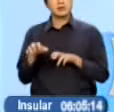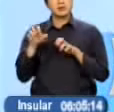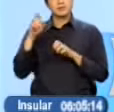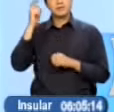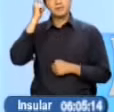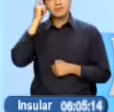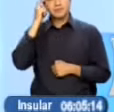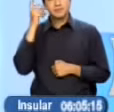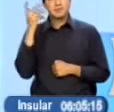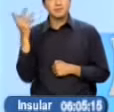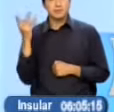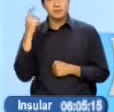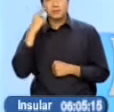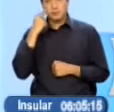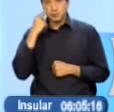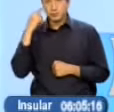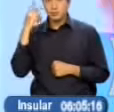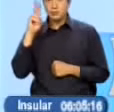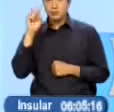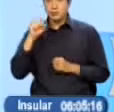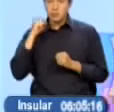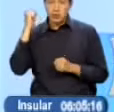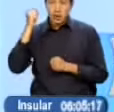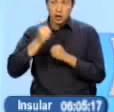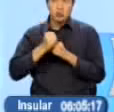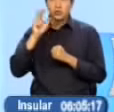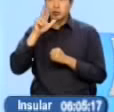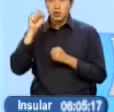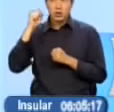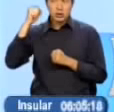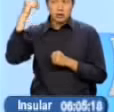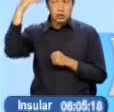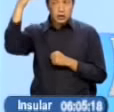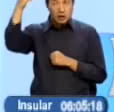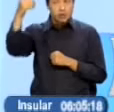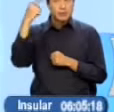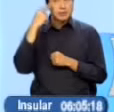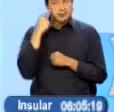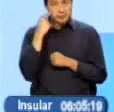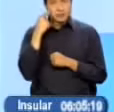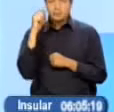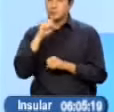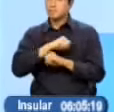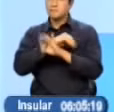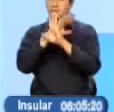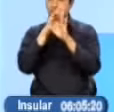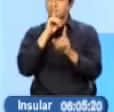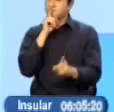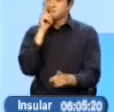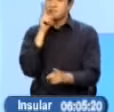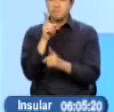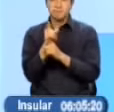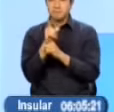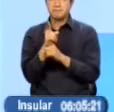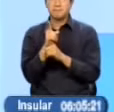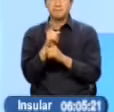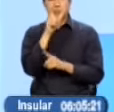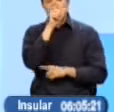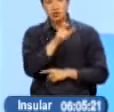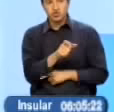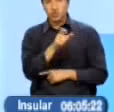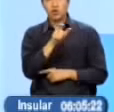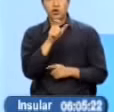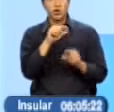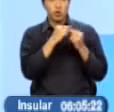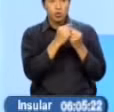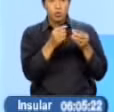como veremos las cosas en 20 30 50 años y yo creo que veremos las cosas claramente como un golpe de estado como un atentado